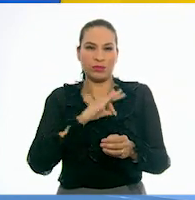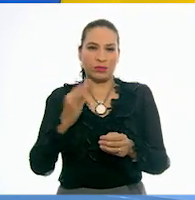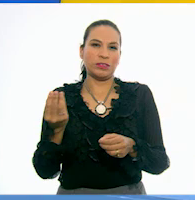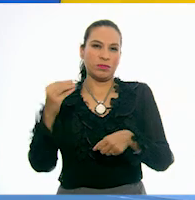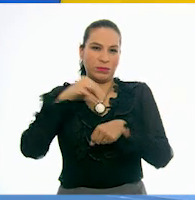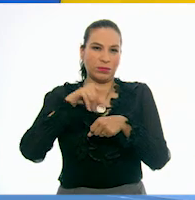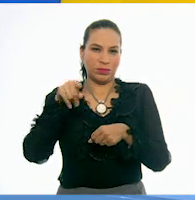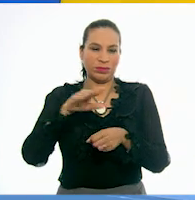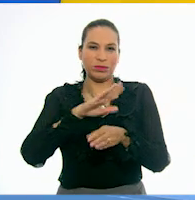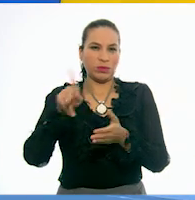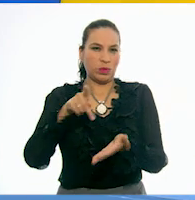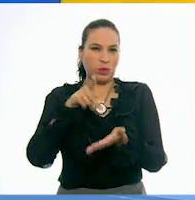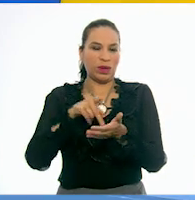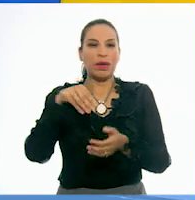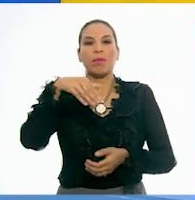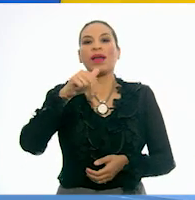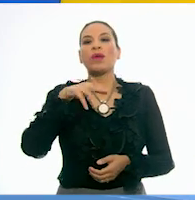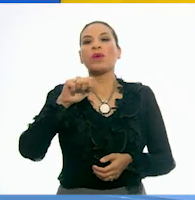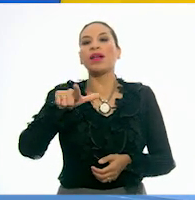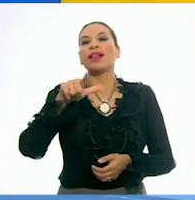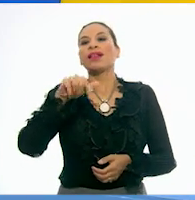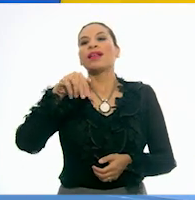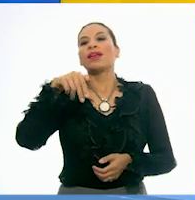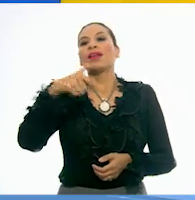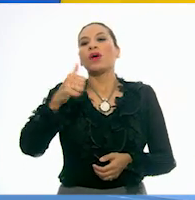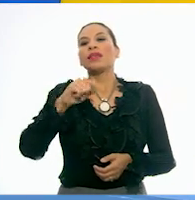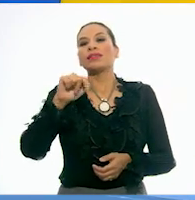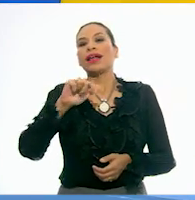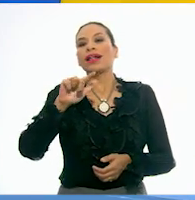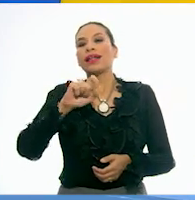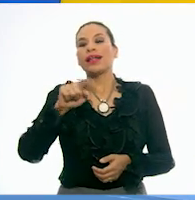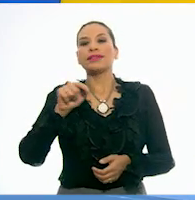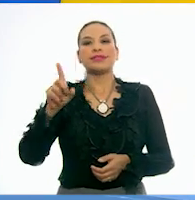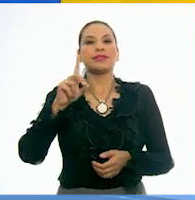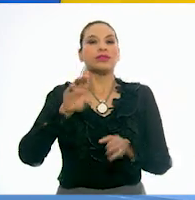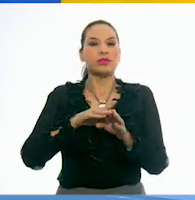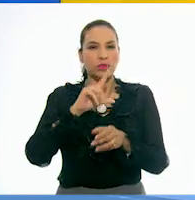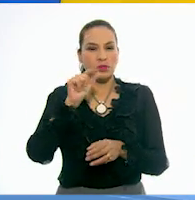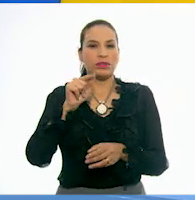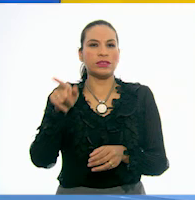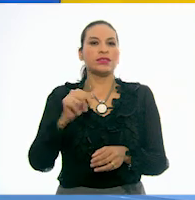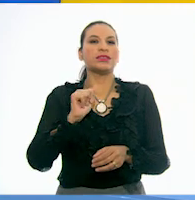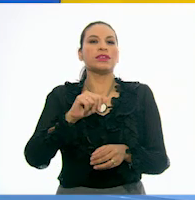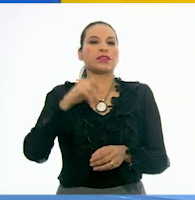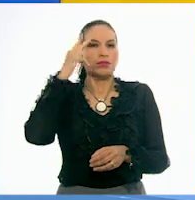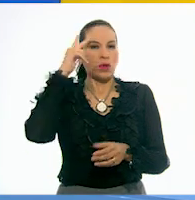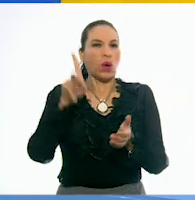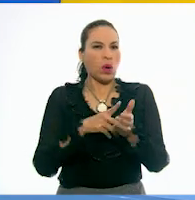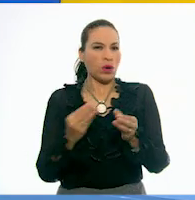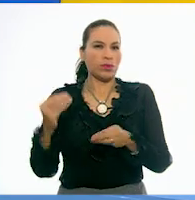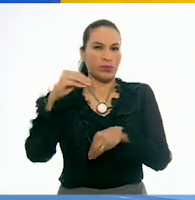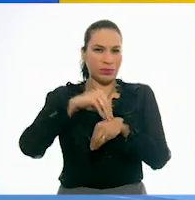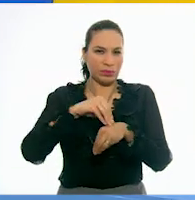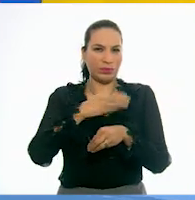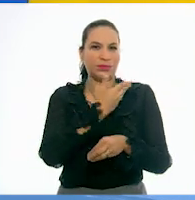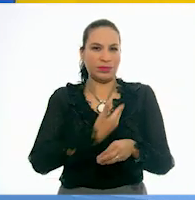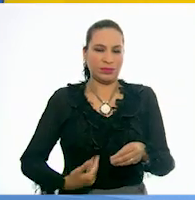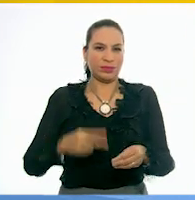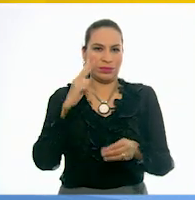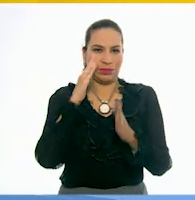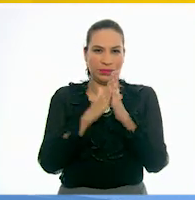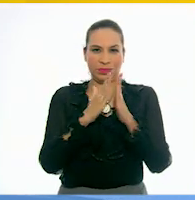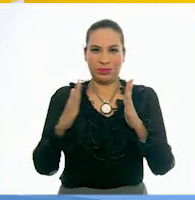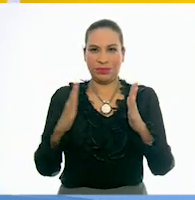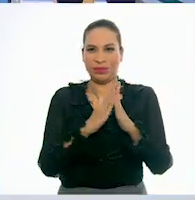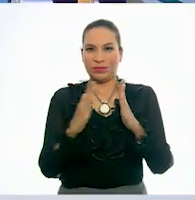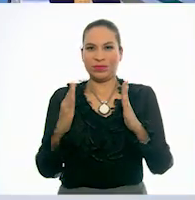el puesto. Ese fue Manuel González. Y así, Díaz podría regresar a la silla presidencial después. Vamos a marcarlo en nuestra línea